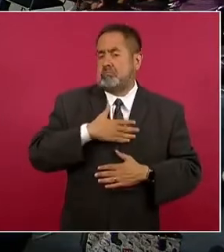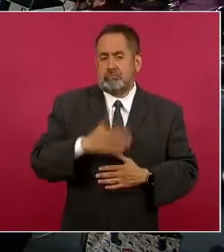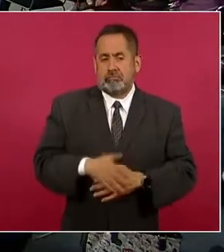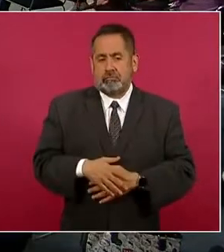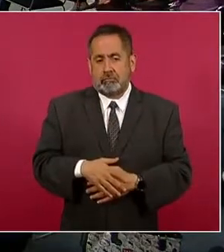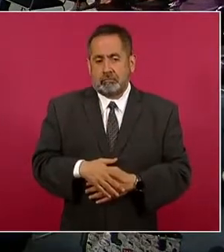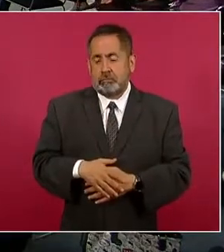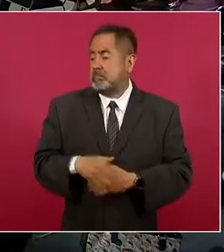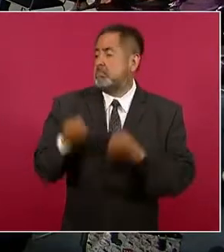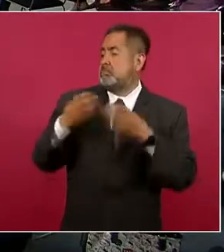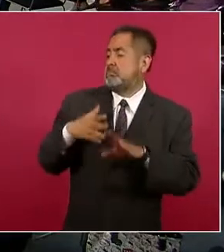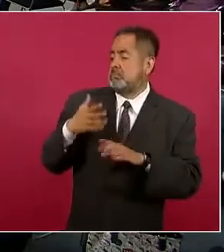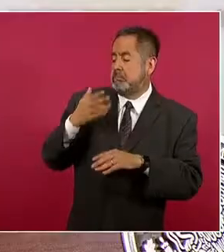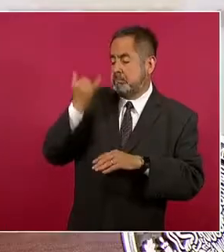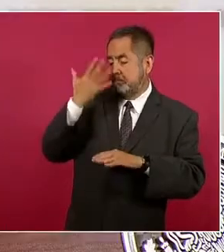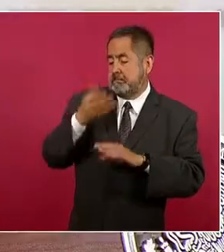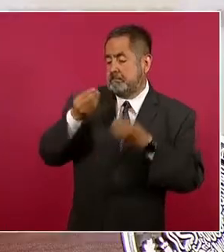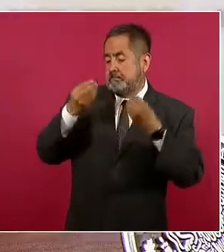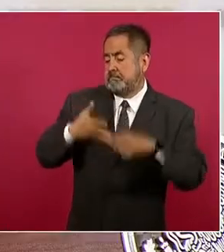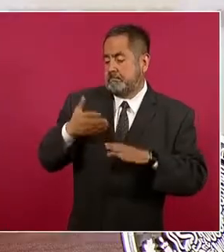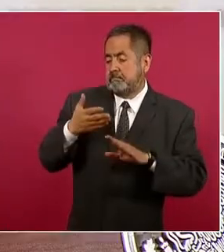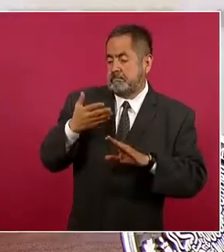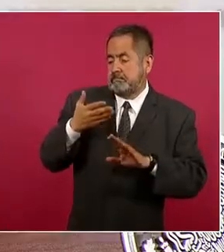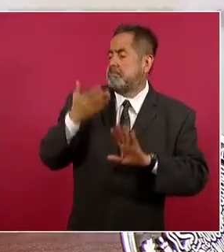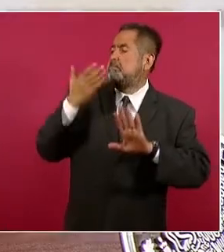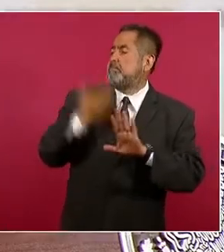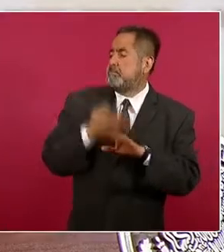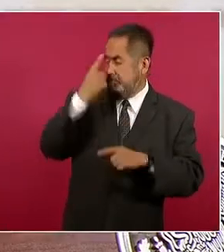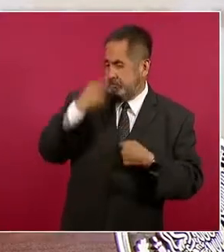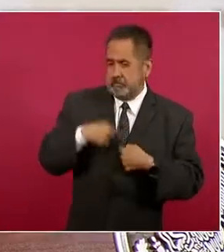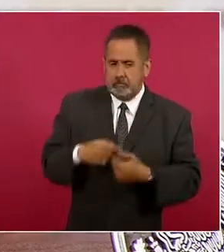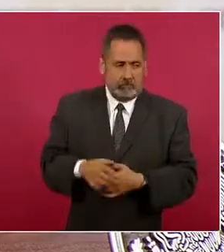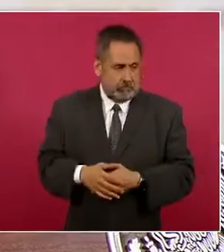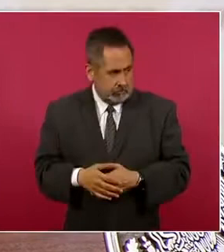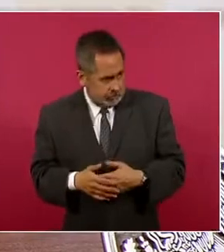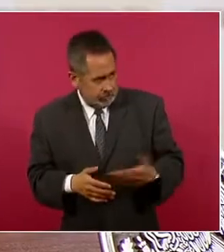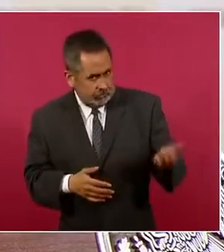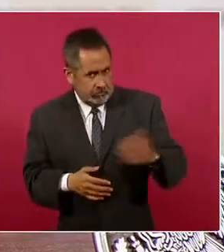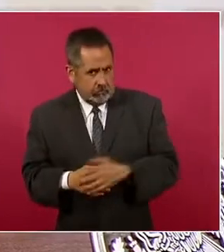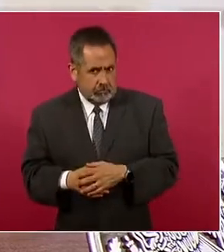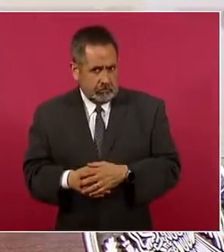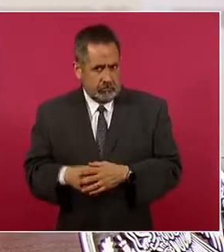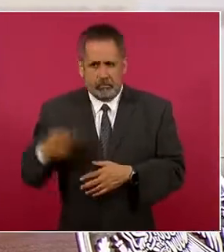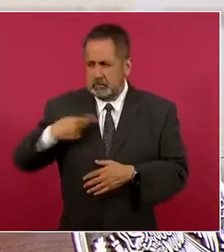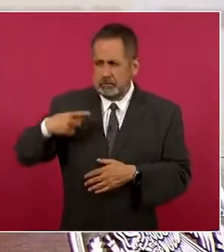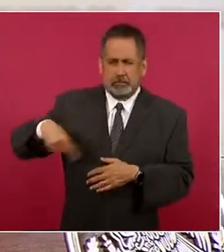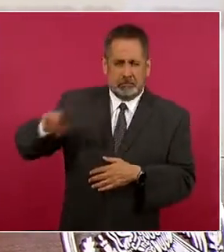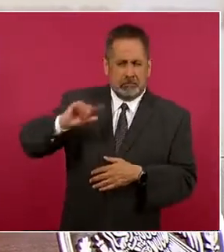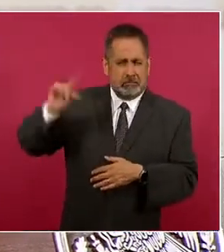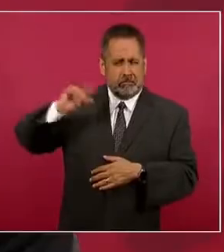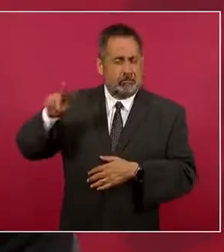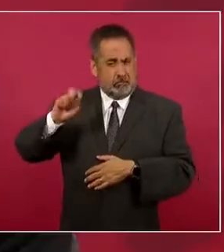le afecta. Ah, sí. Entonces, el servidor público